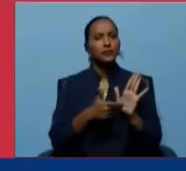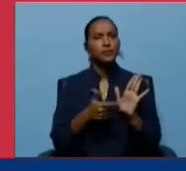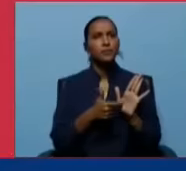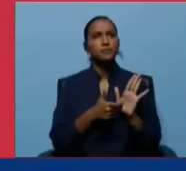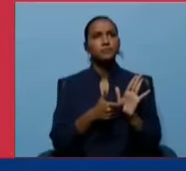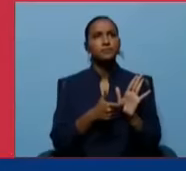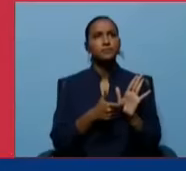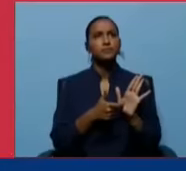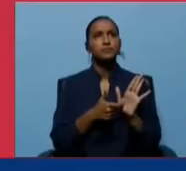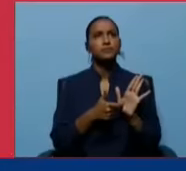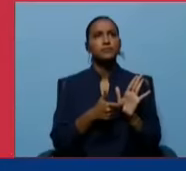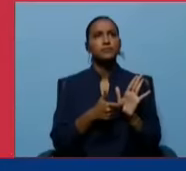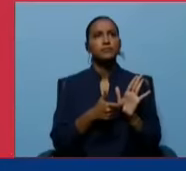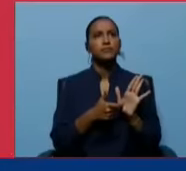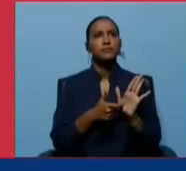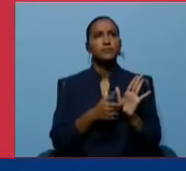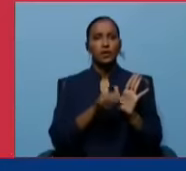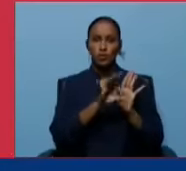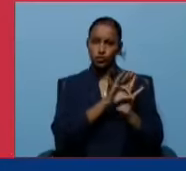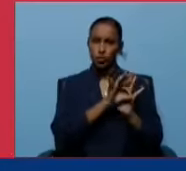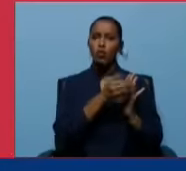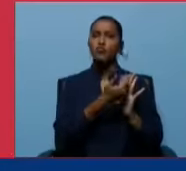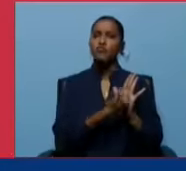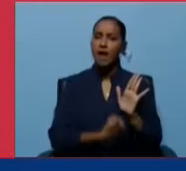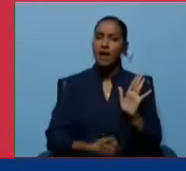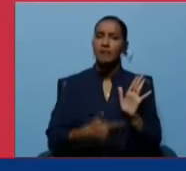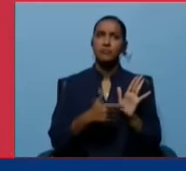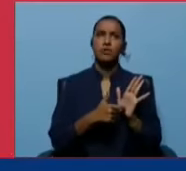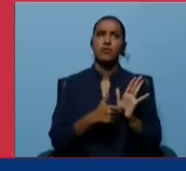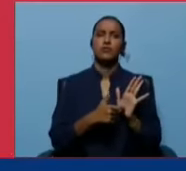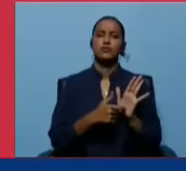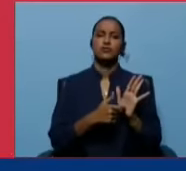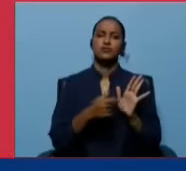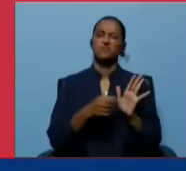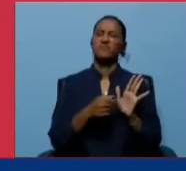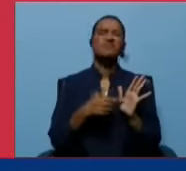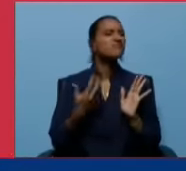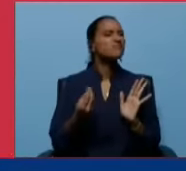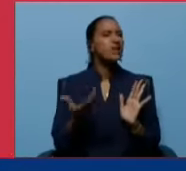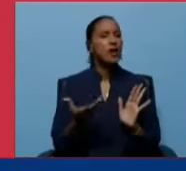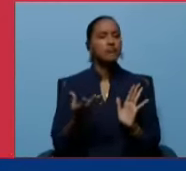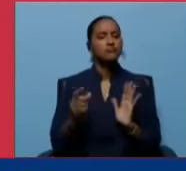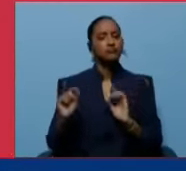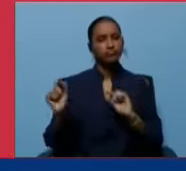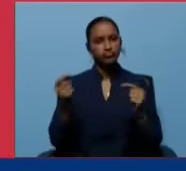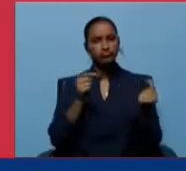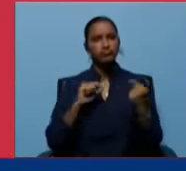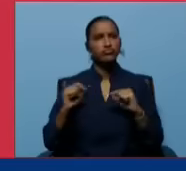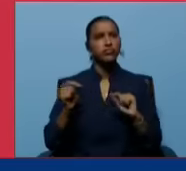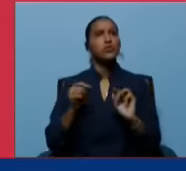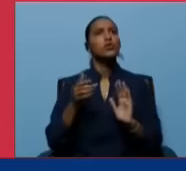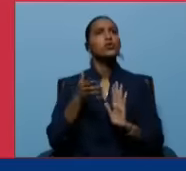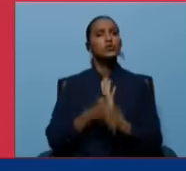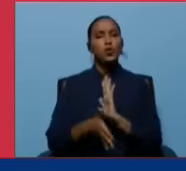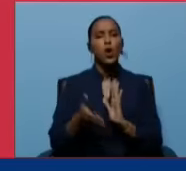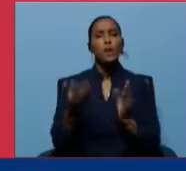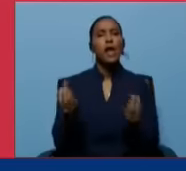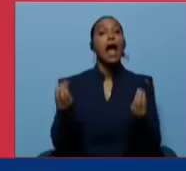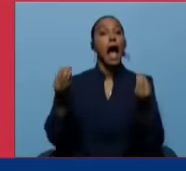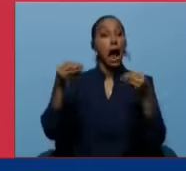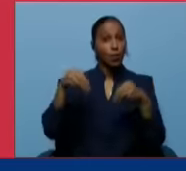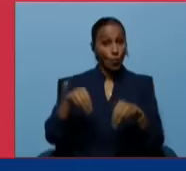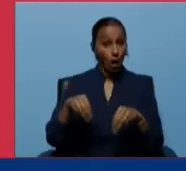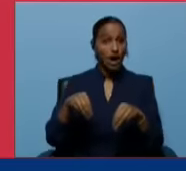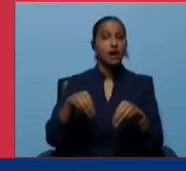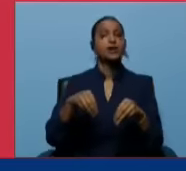se estila en estas cumbres para adoptar posiciones en consenso, posiciones